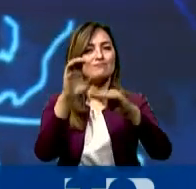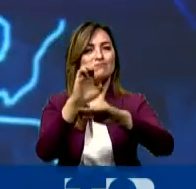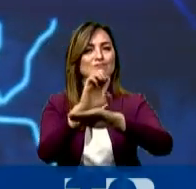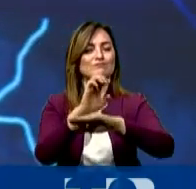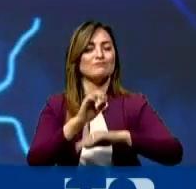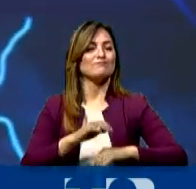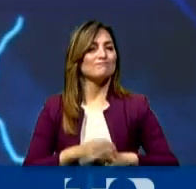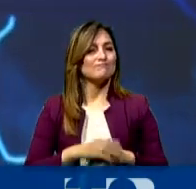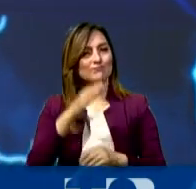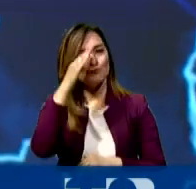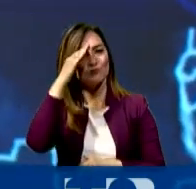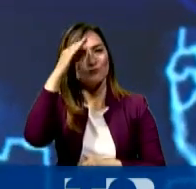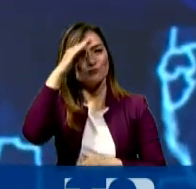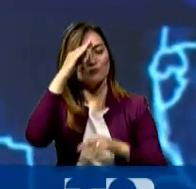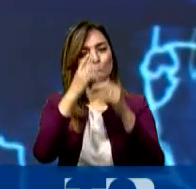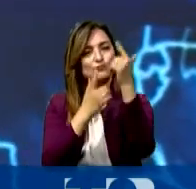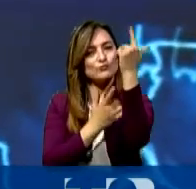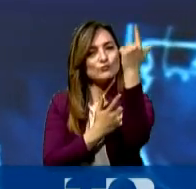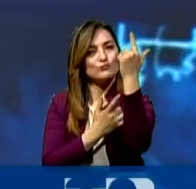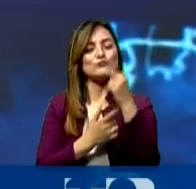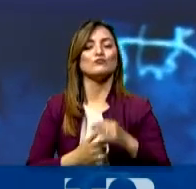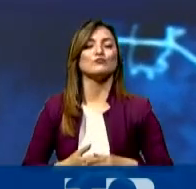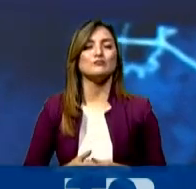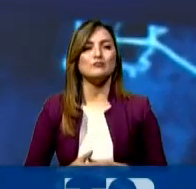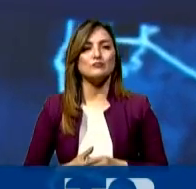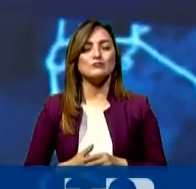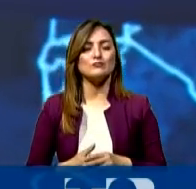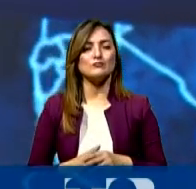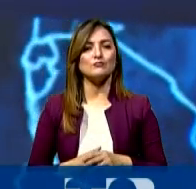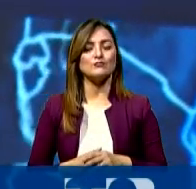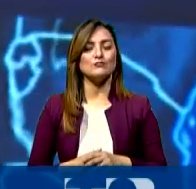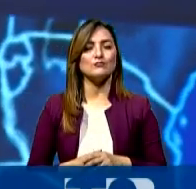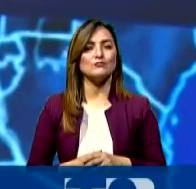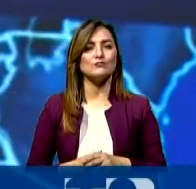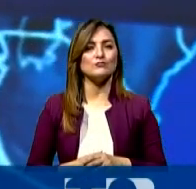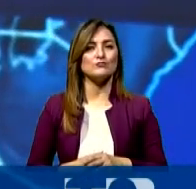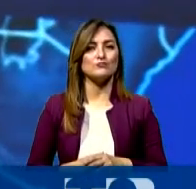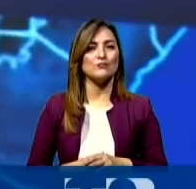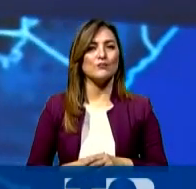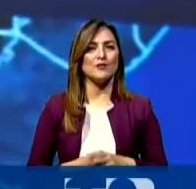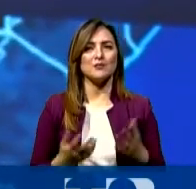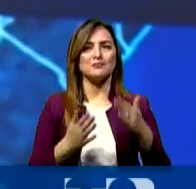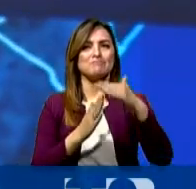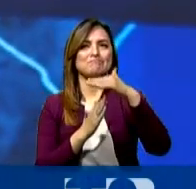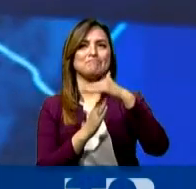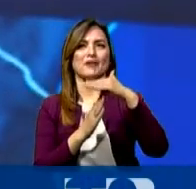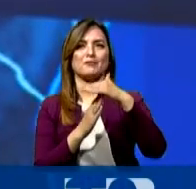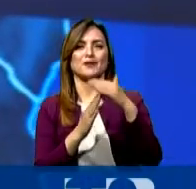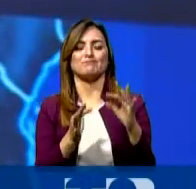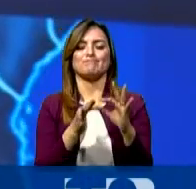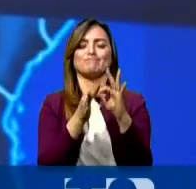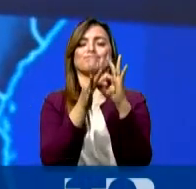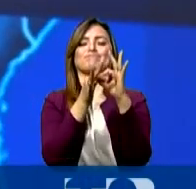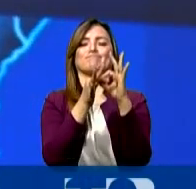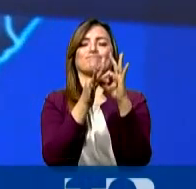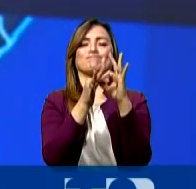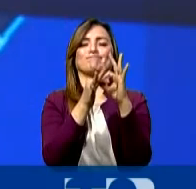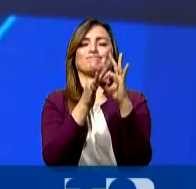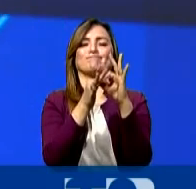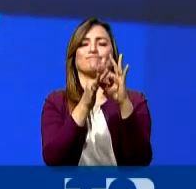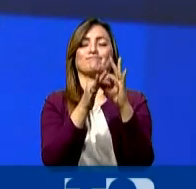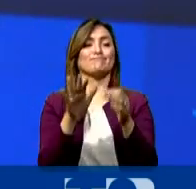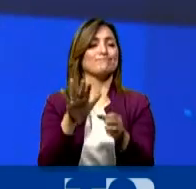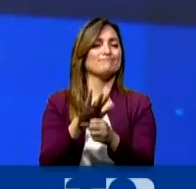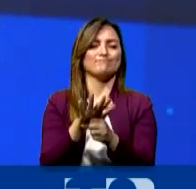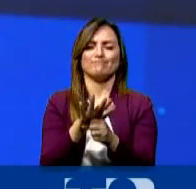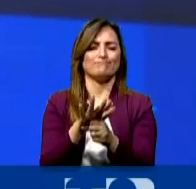policía y fuerzas armadas ese es un concepto de reconciliación parcial lo que han usado